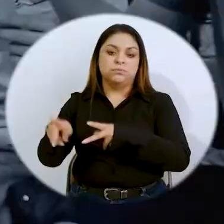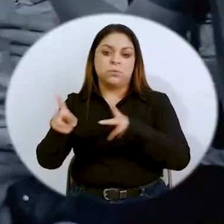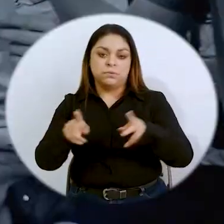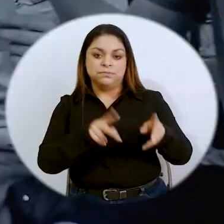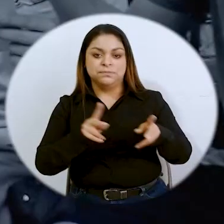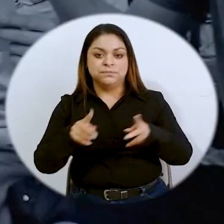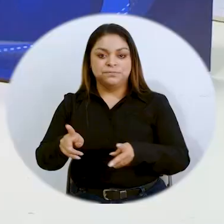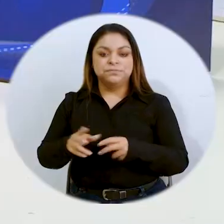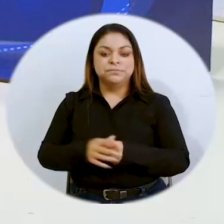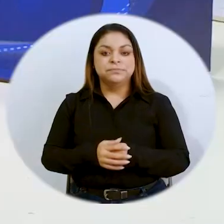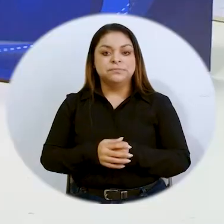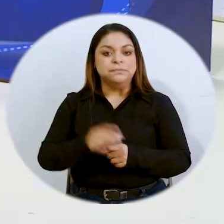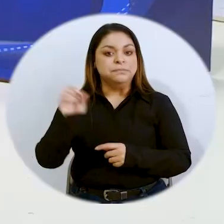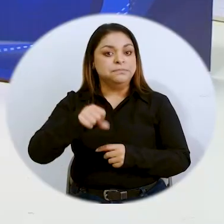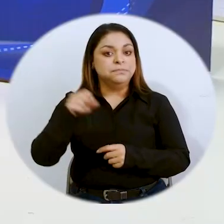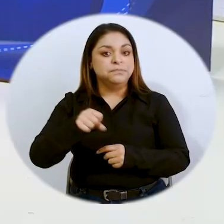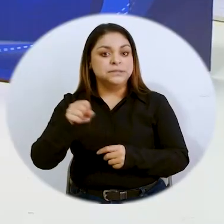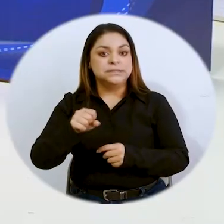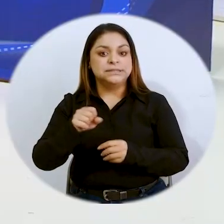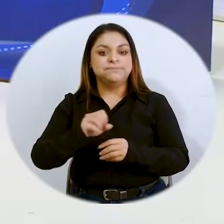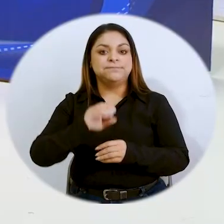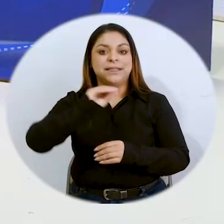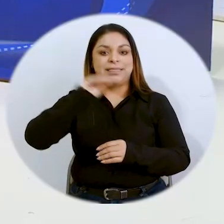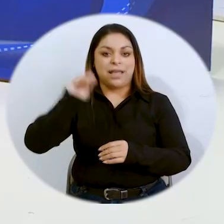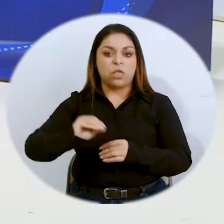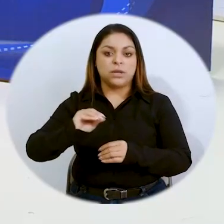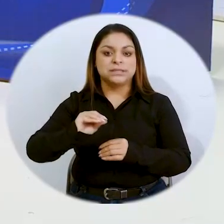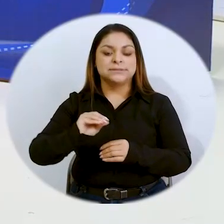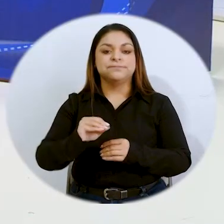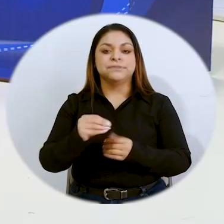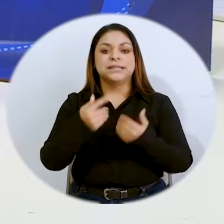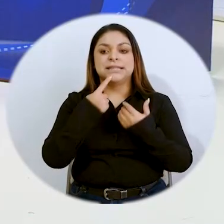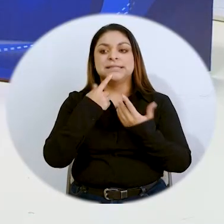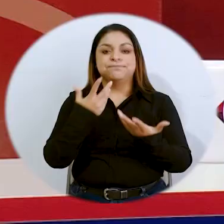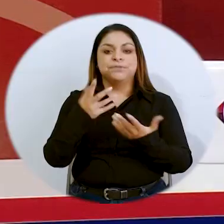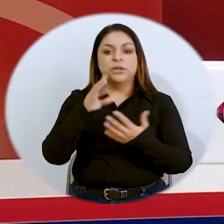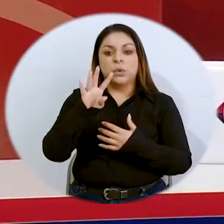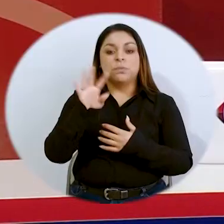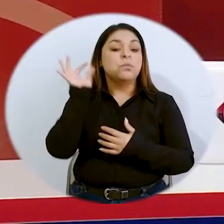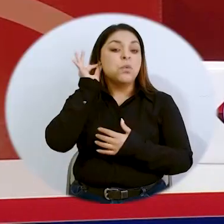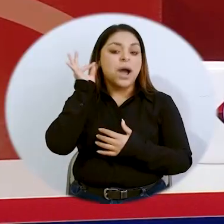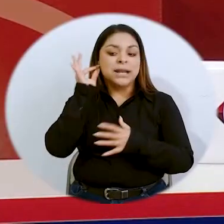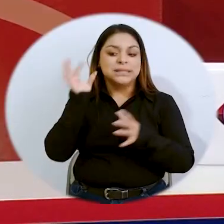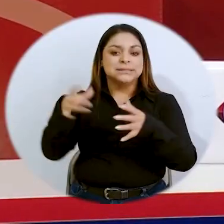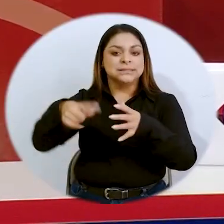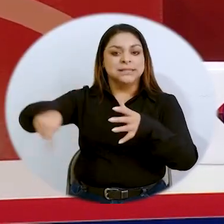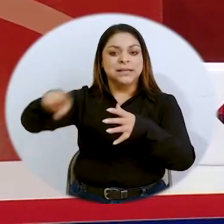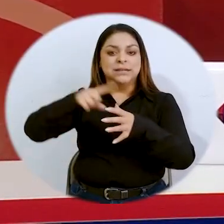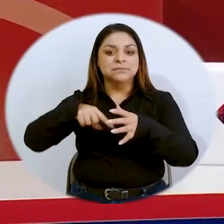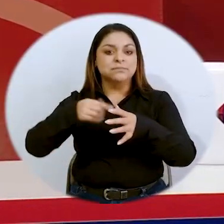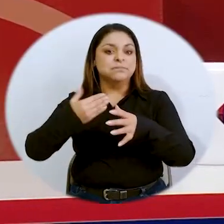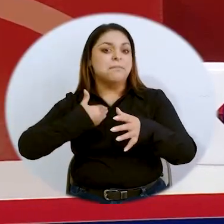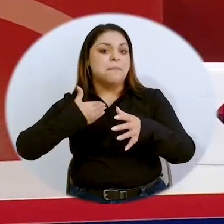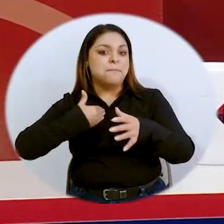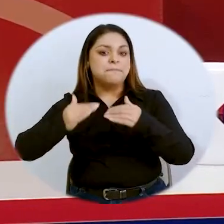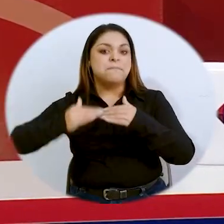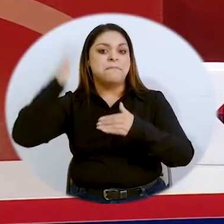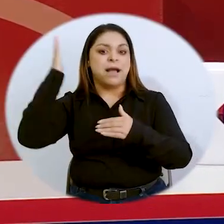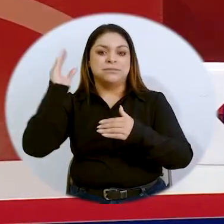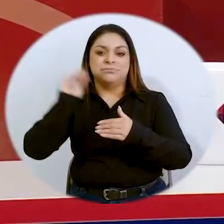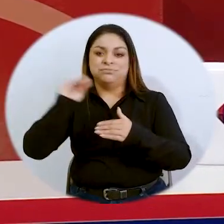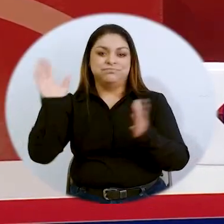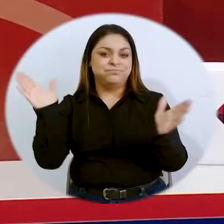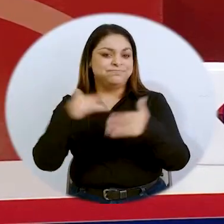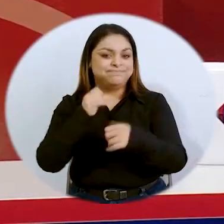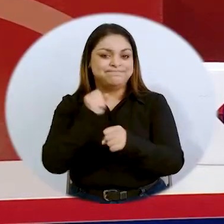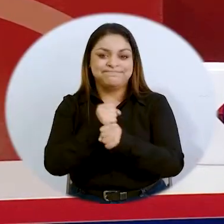de la población. Sí, bueno, los indicadores nos dan cuenta que las mujeres por lo general son las que enfrentan mayores tasas de